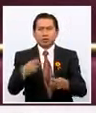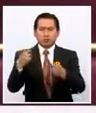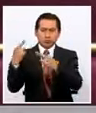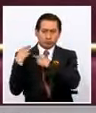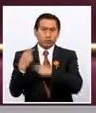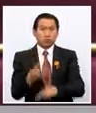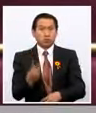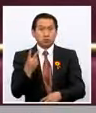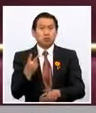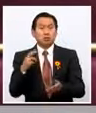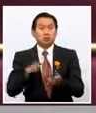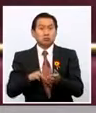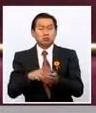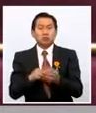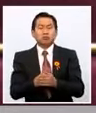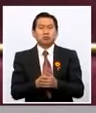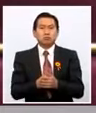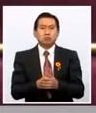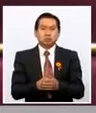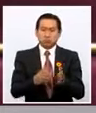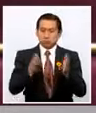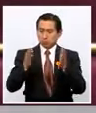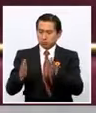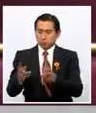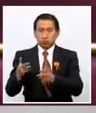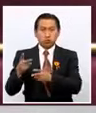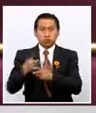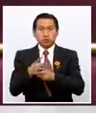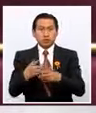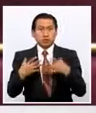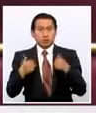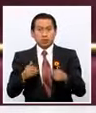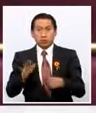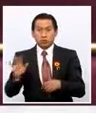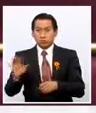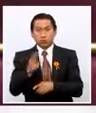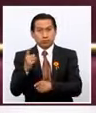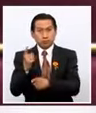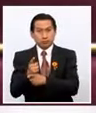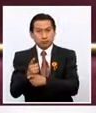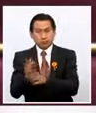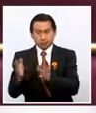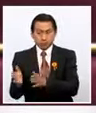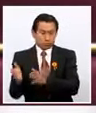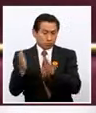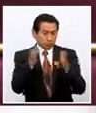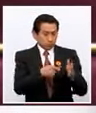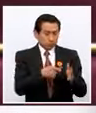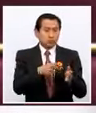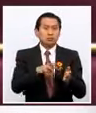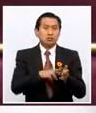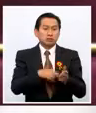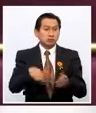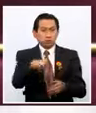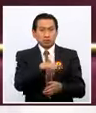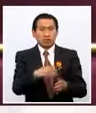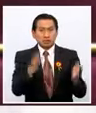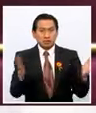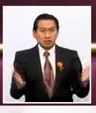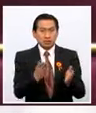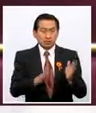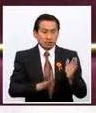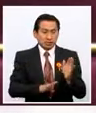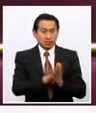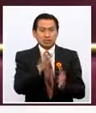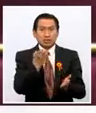por un lado el reto de cuidar la salud de los bolivianos y por otro el reto de reactivar la economía